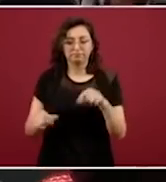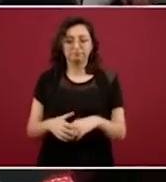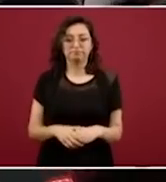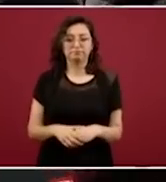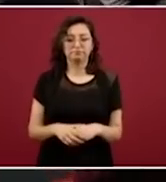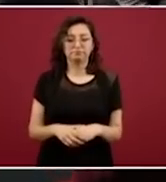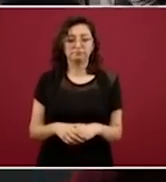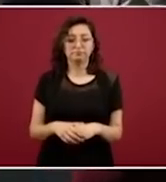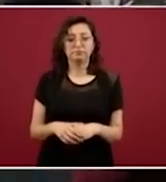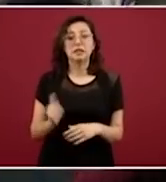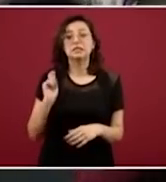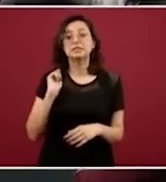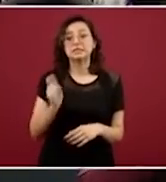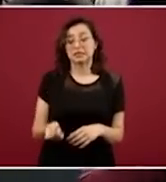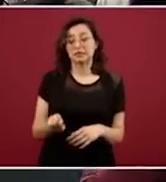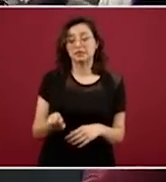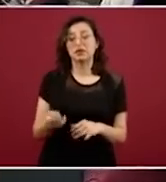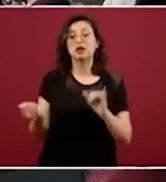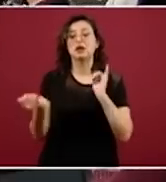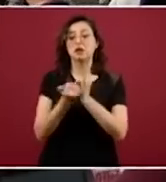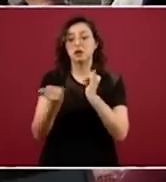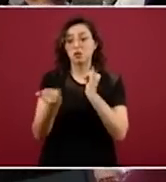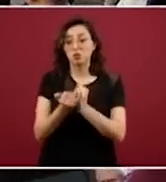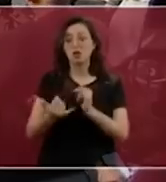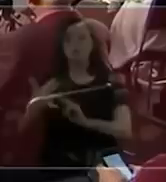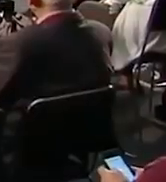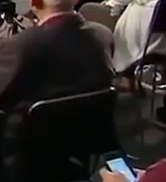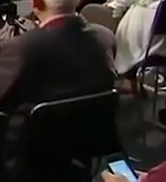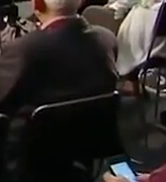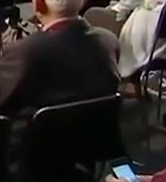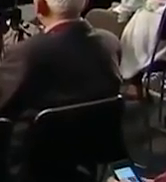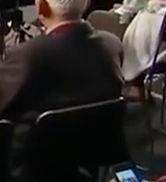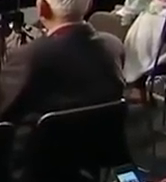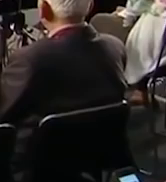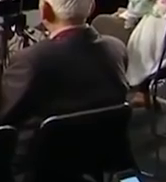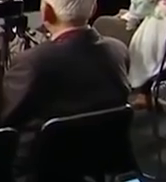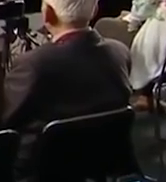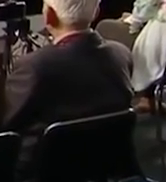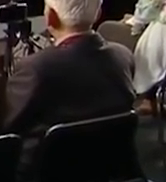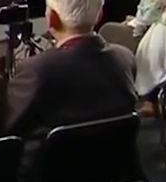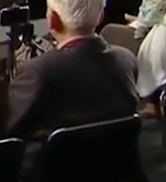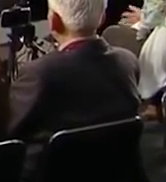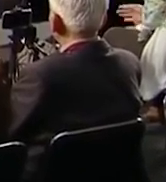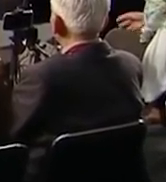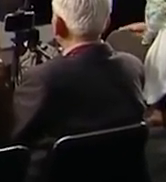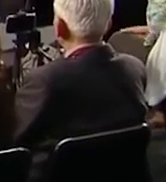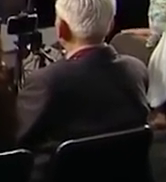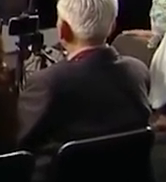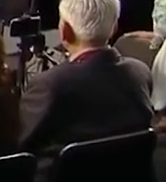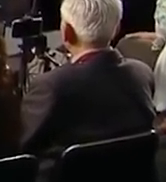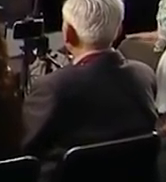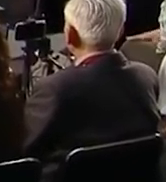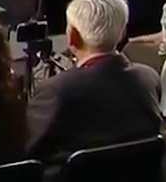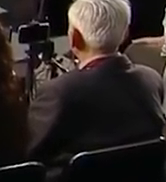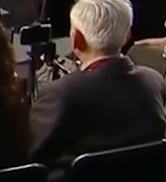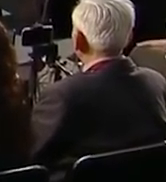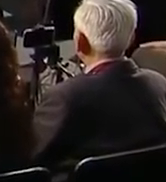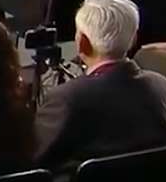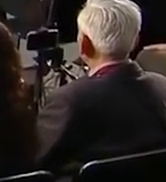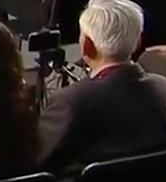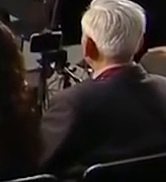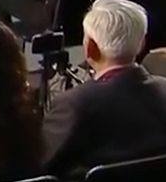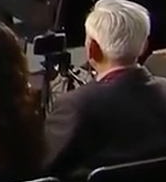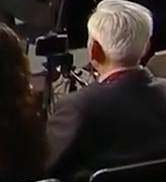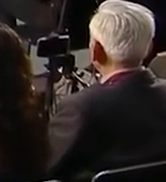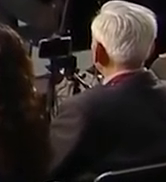y eso implica también a los sectores social y privado, social como lo ejemplifique con la Iglesia, que es una de las también